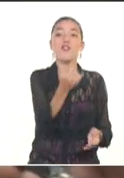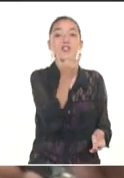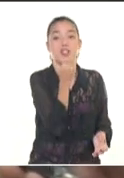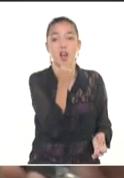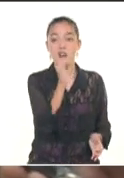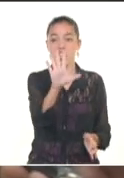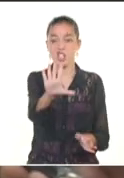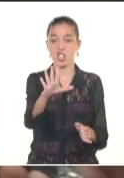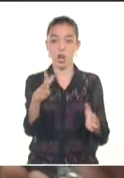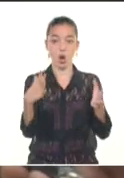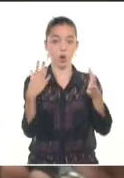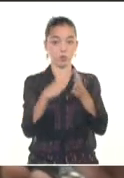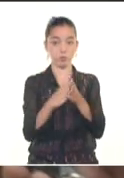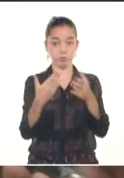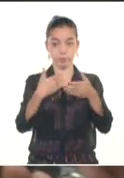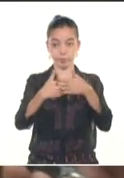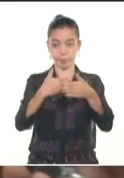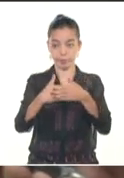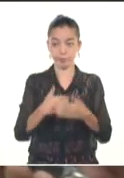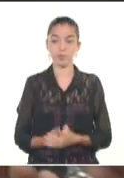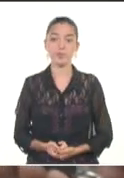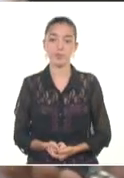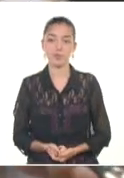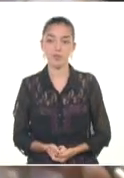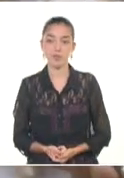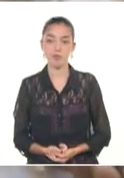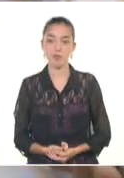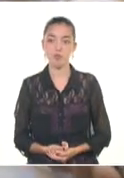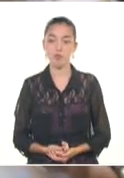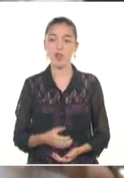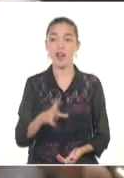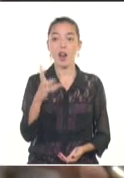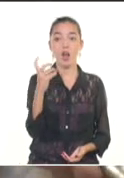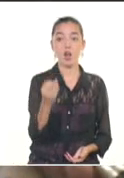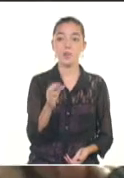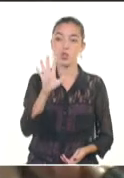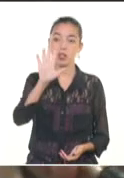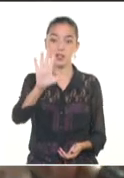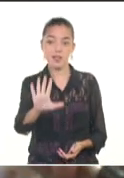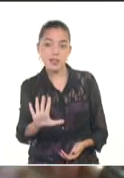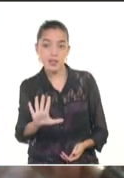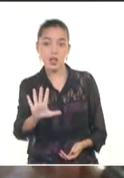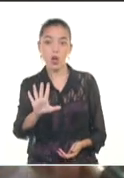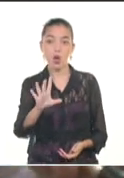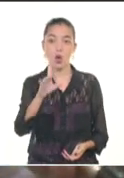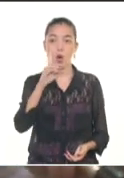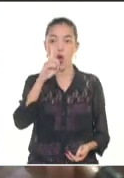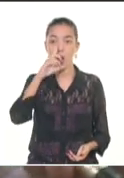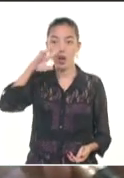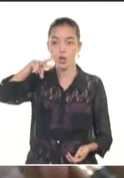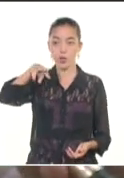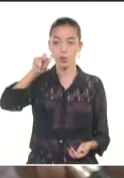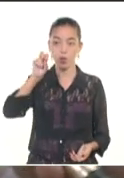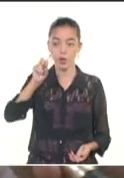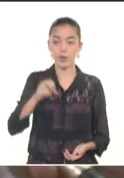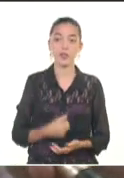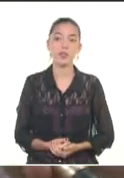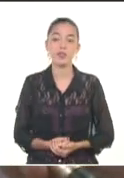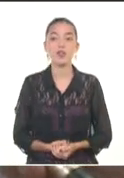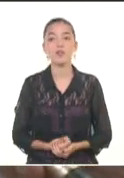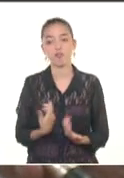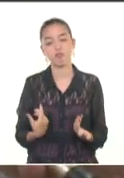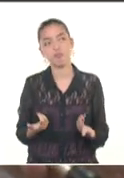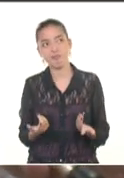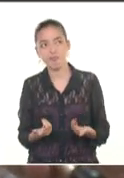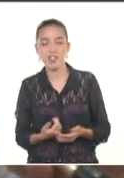la unidad 5 de la termoeléctrica de Novillo está en proceso de arranque en estos momentos. Y la unidad número 4 de la termoeléctrica de Los Moretes CP sin fuego también va a entrar